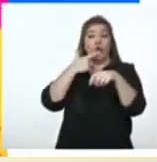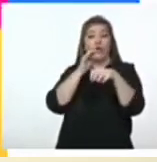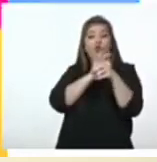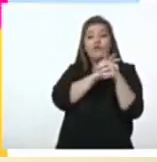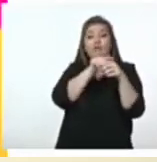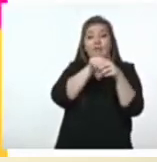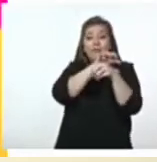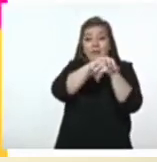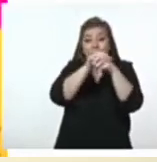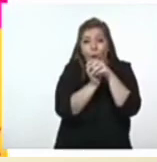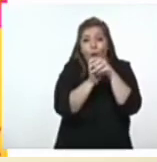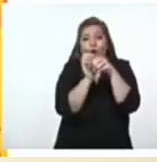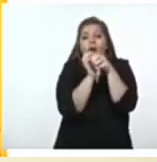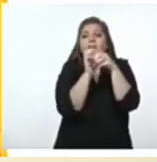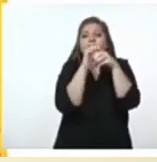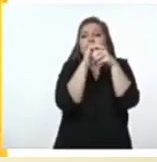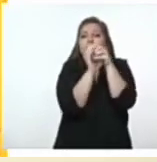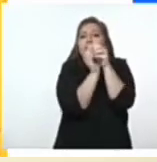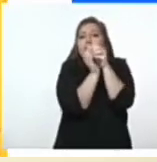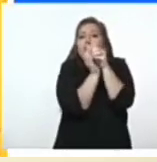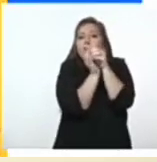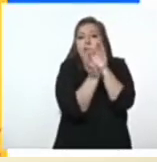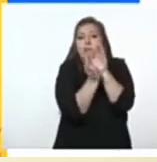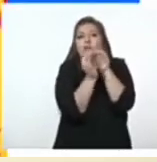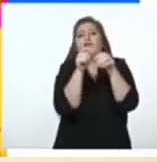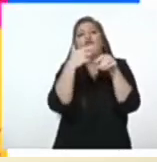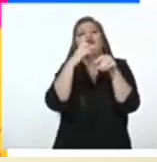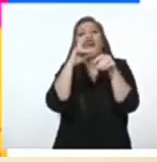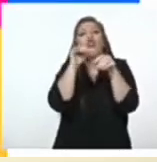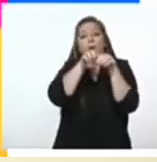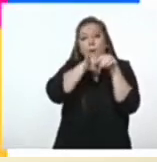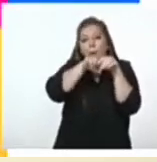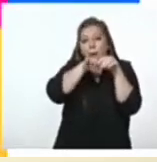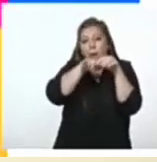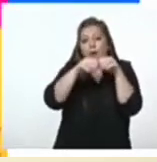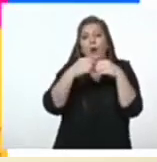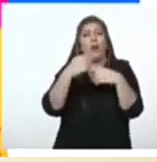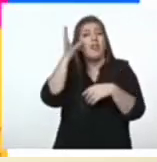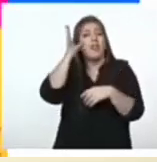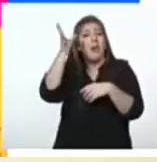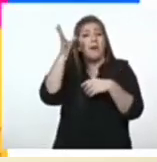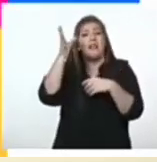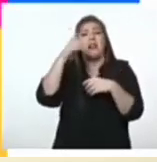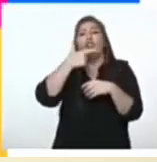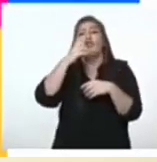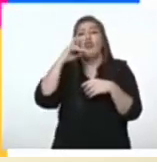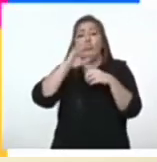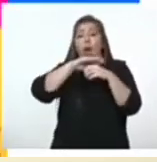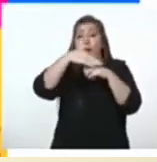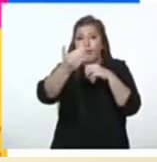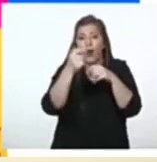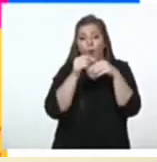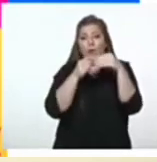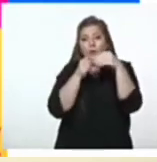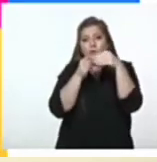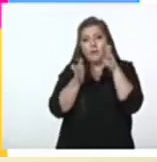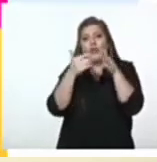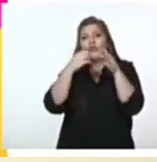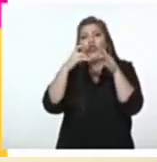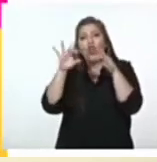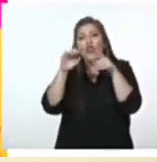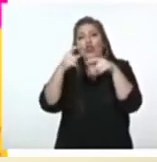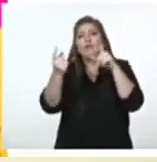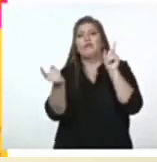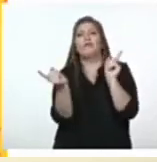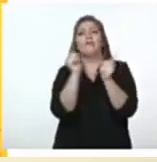despolariza, abriéndose los canales para el sodio. Como la concentración de sodio es muy elevada en el exterior, cuando los canales para el sodio se abren, se invierte